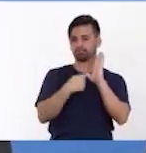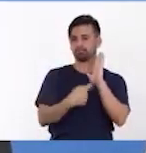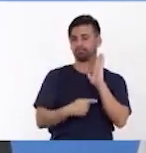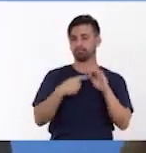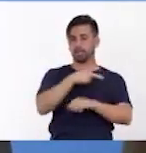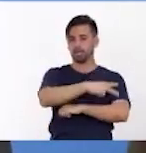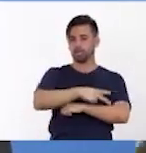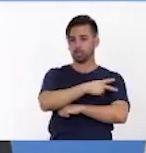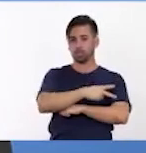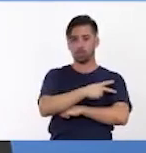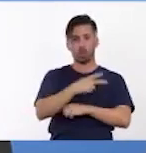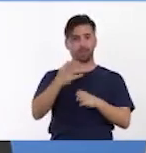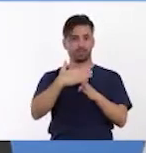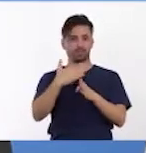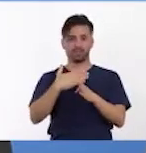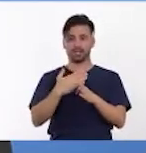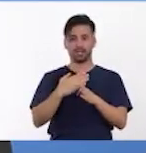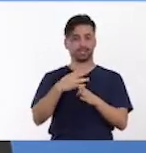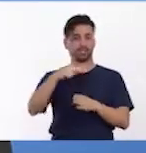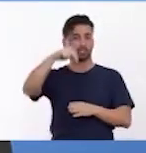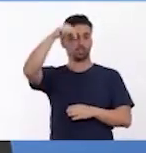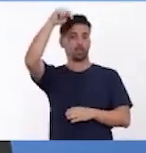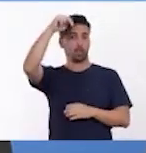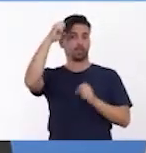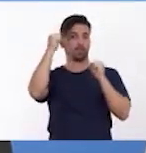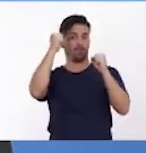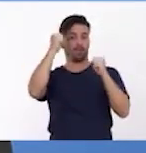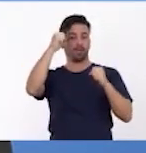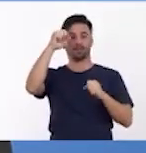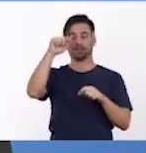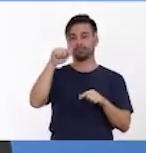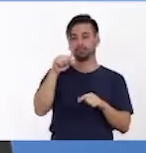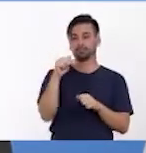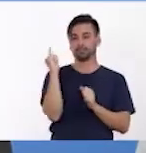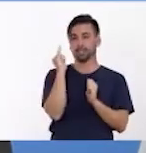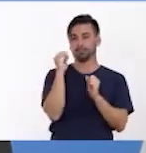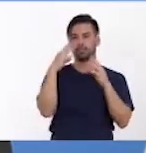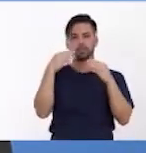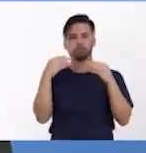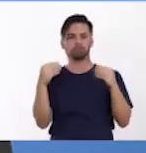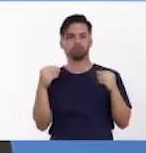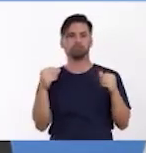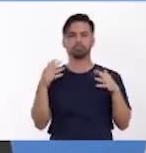que estuvieran más al norte de nosotros, por ejemplo, etcétera, etcétera. Pero